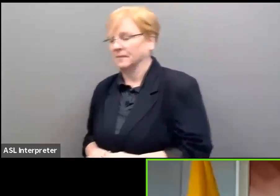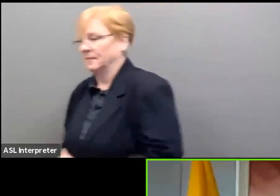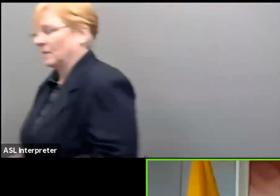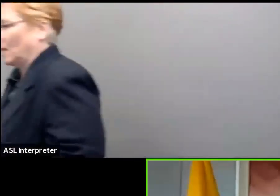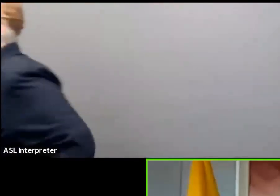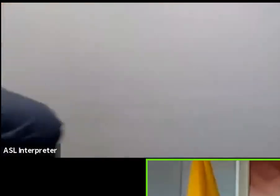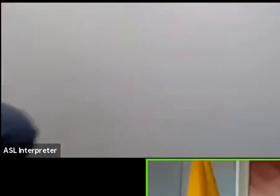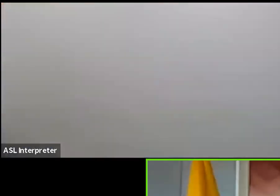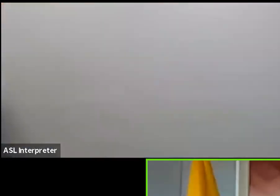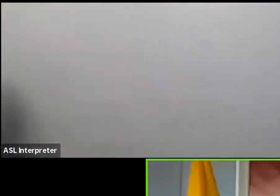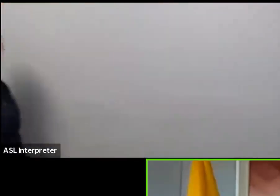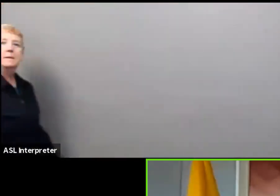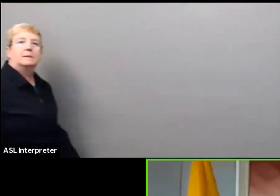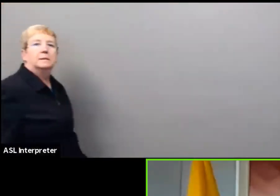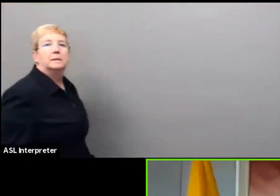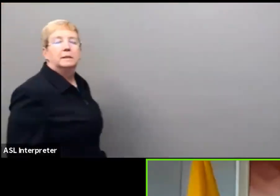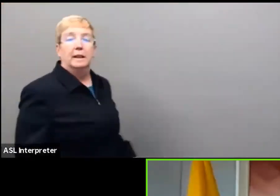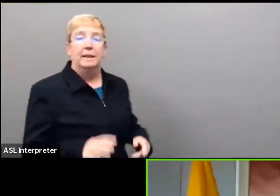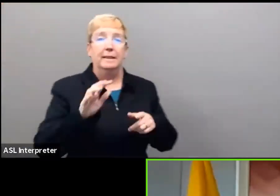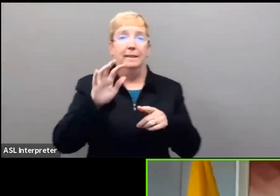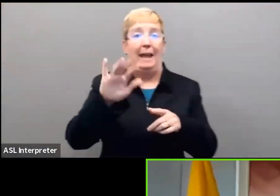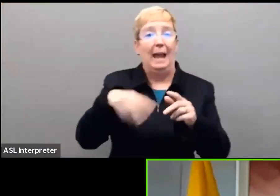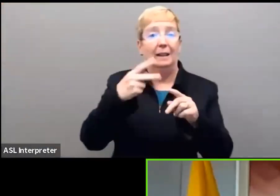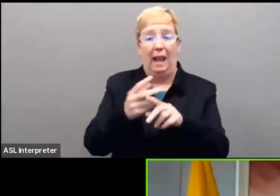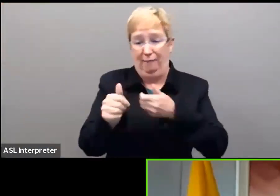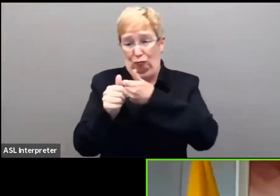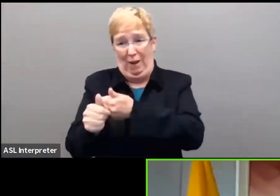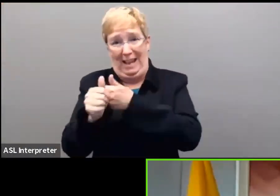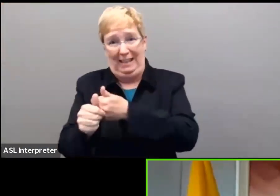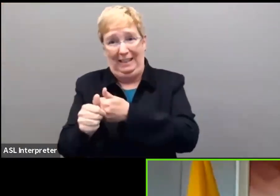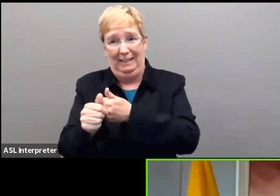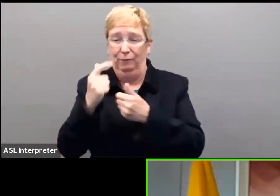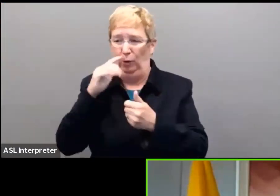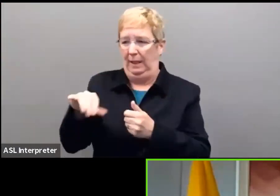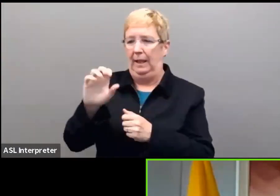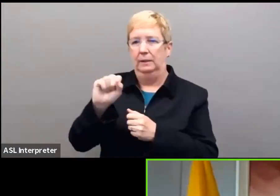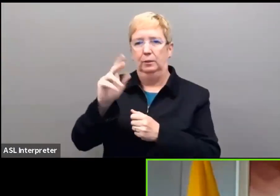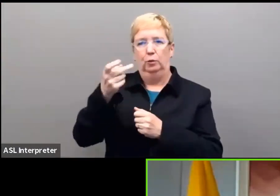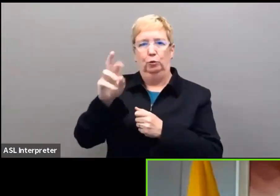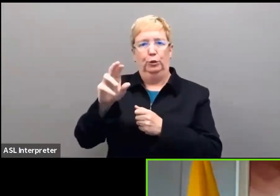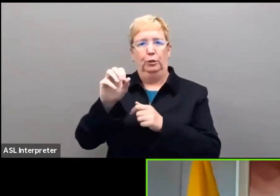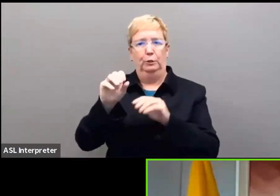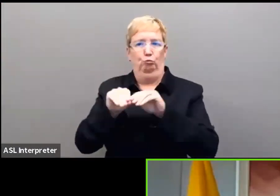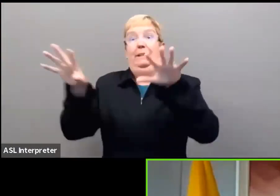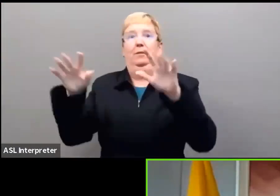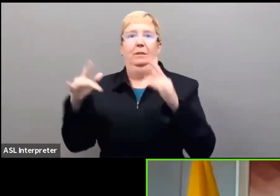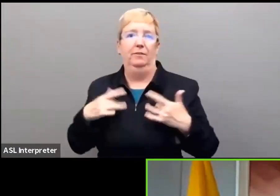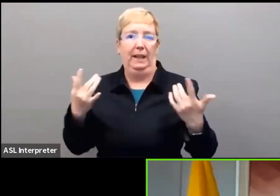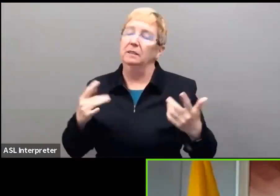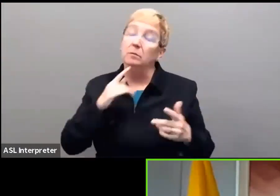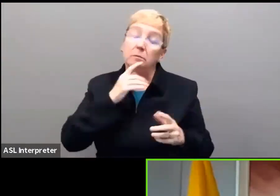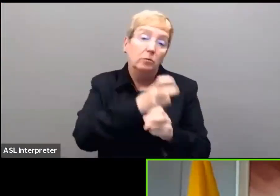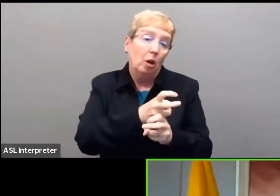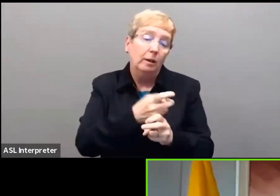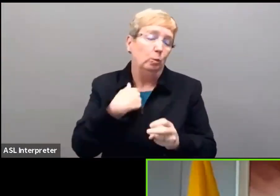Está operado por una entidad no tribal. Atrae cientos de miles de